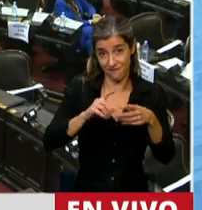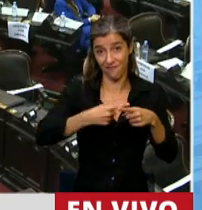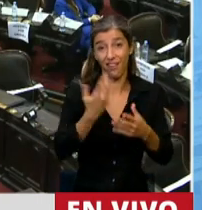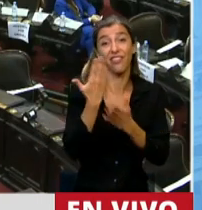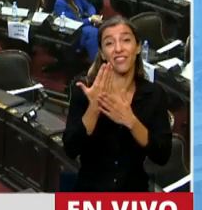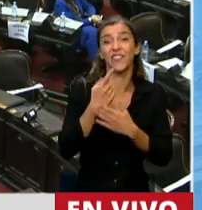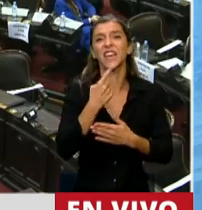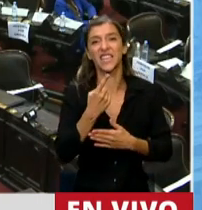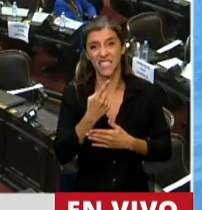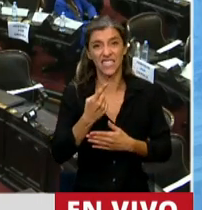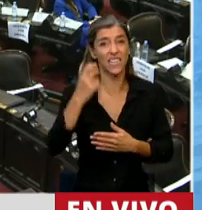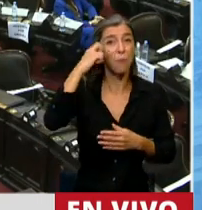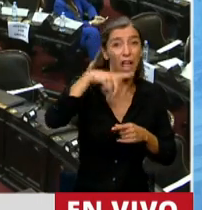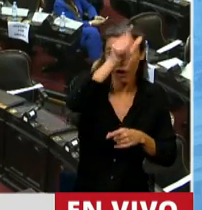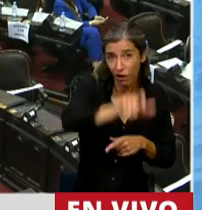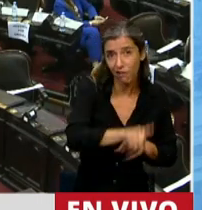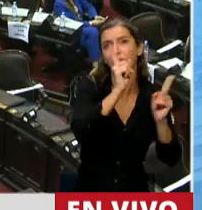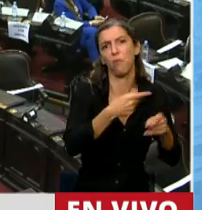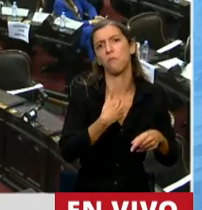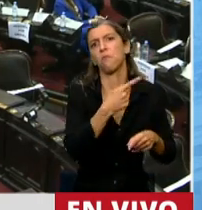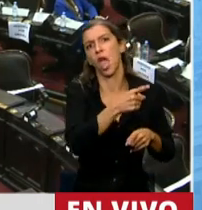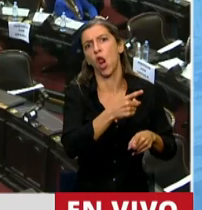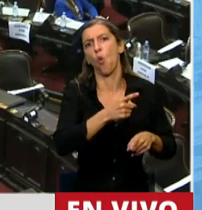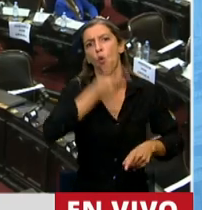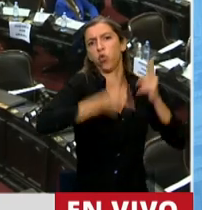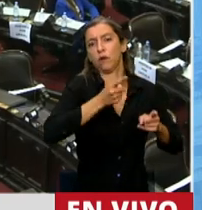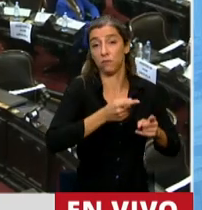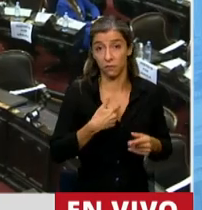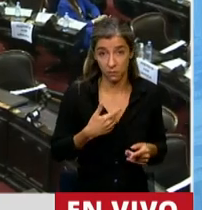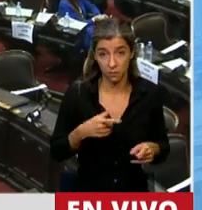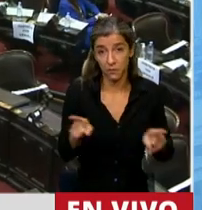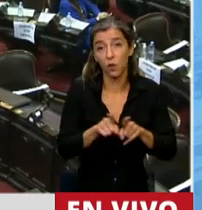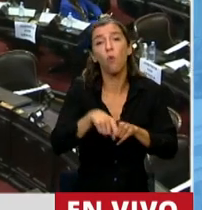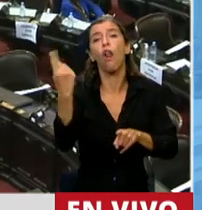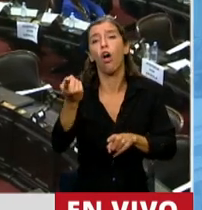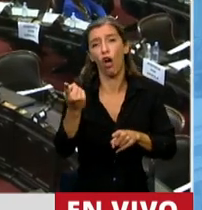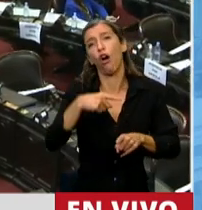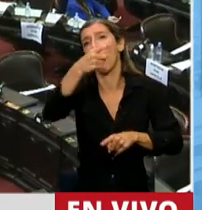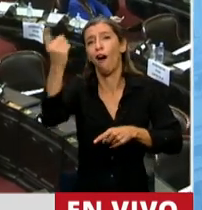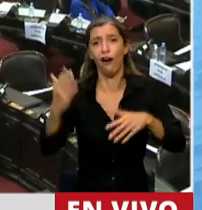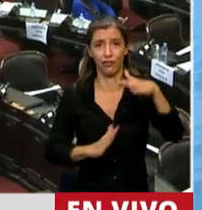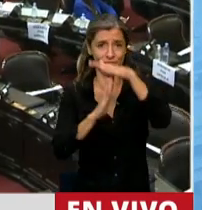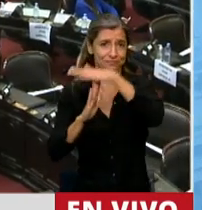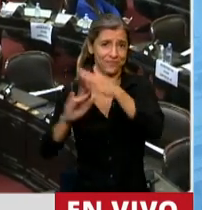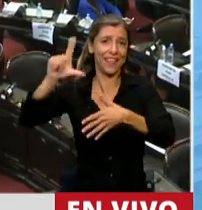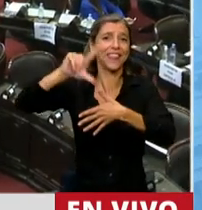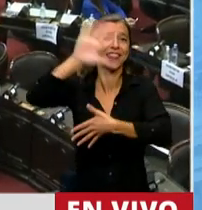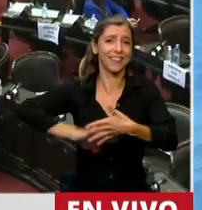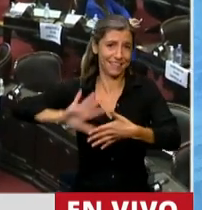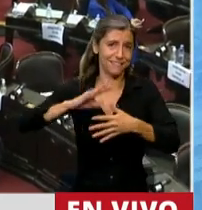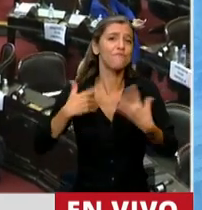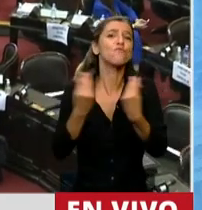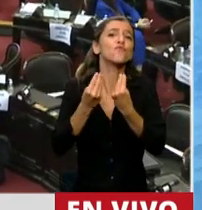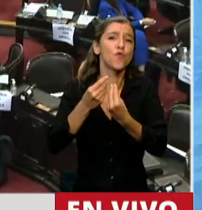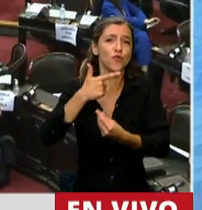llamó también esta derecha a muchos líderes populares de América Latina que fueron perseguidos por la CIA y